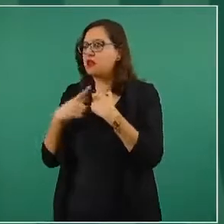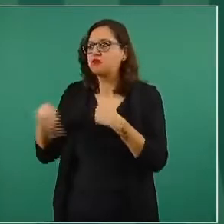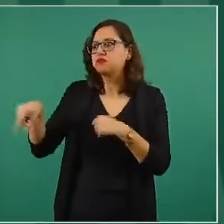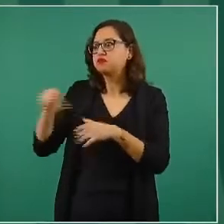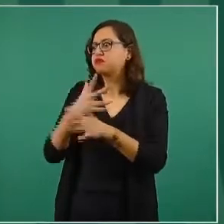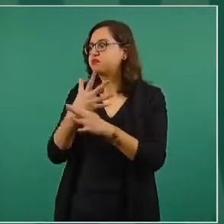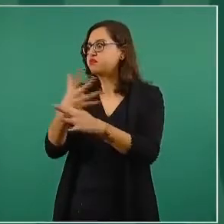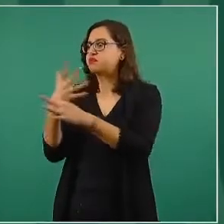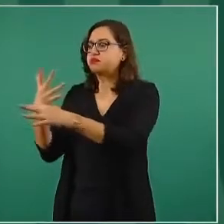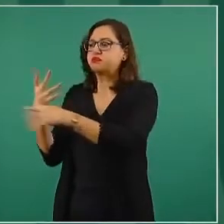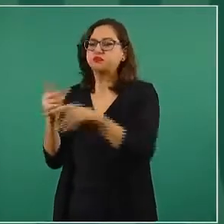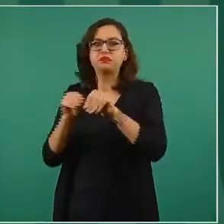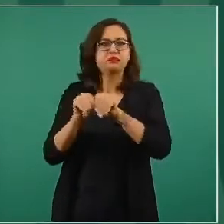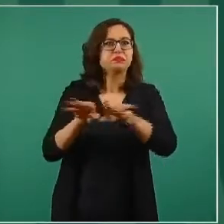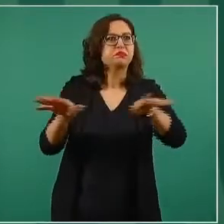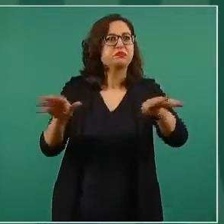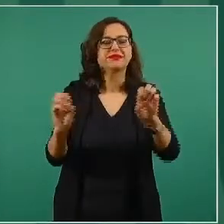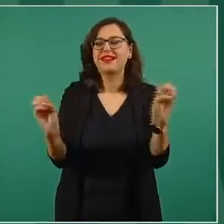Cuando hablan de sociedad civil,